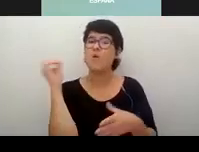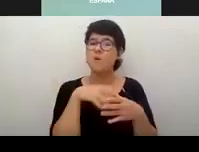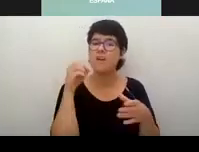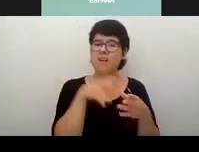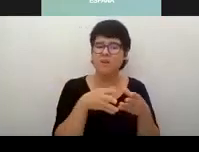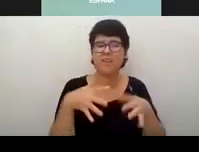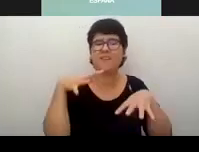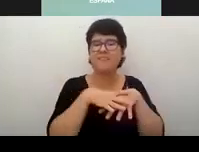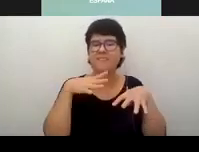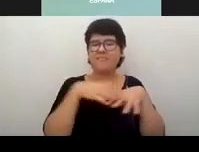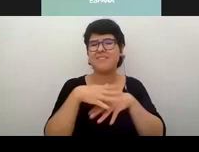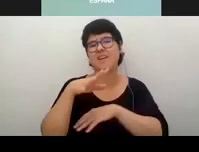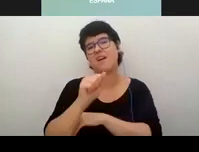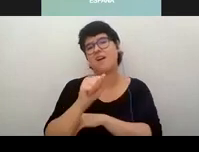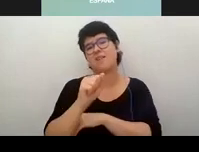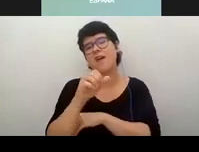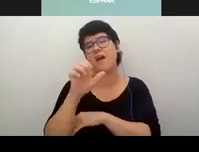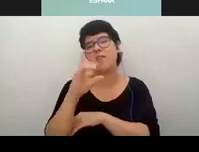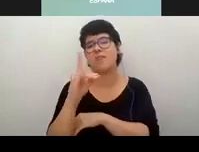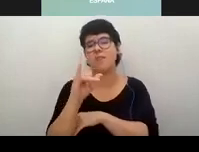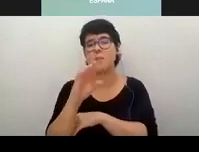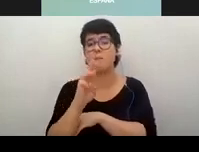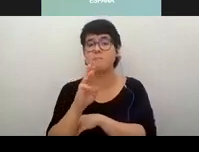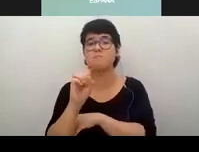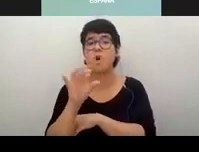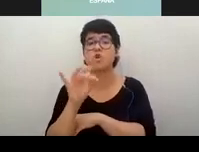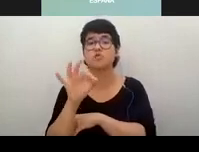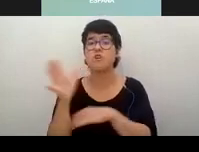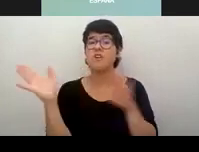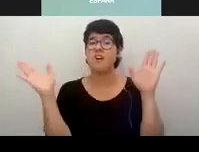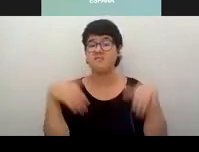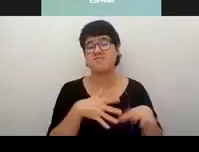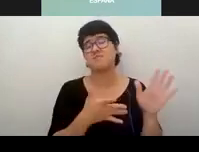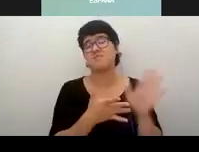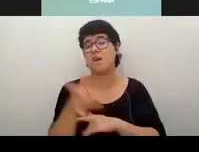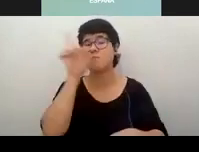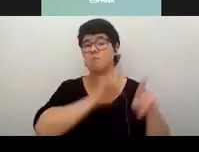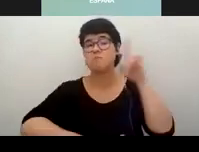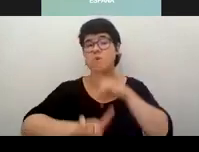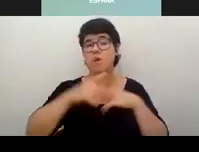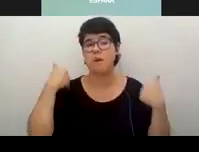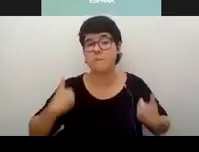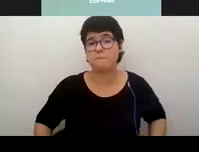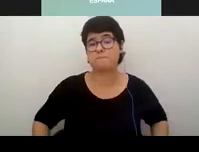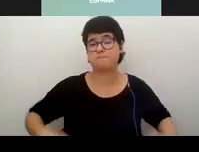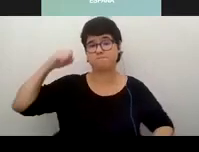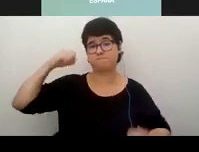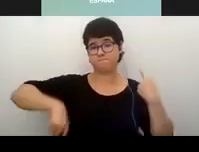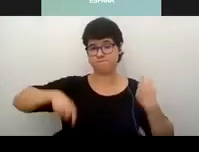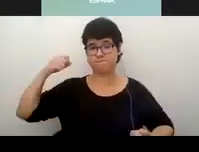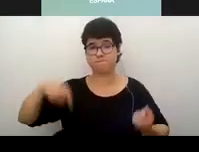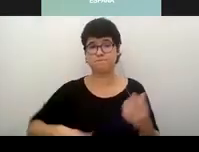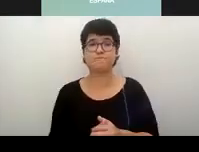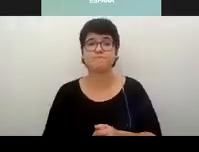una disfunción metabólica. Y entre los factores que pueden ayudar a conseguir una microbiota adecuada destacan el ejercicio